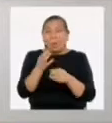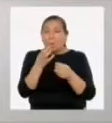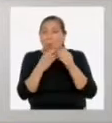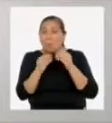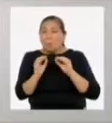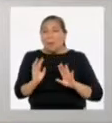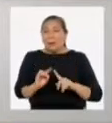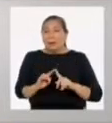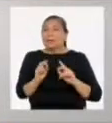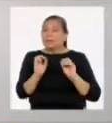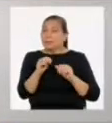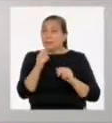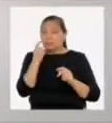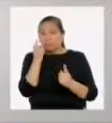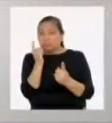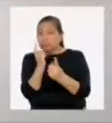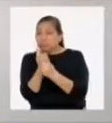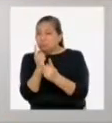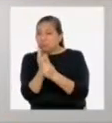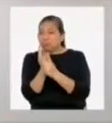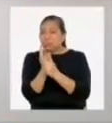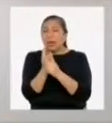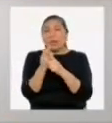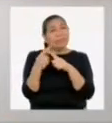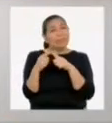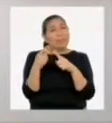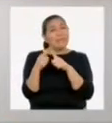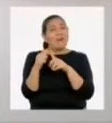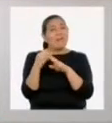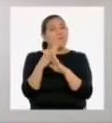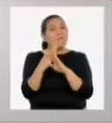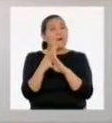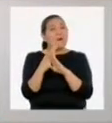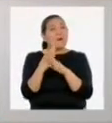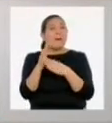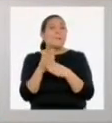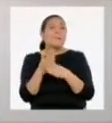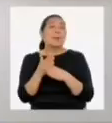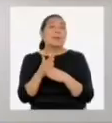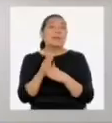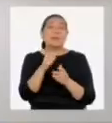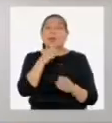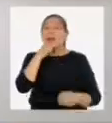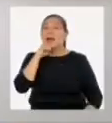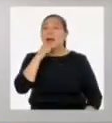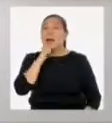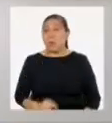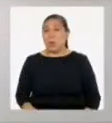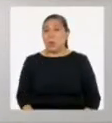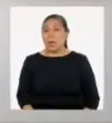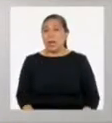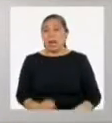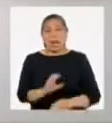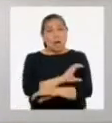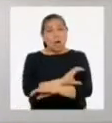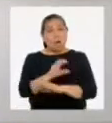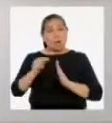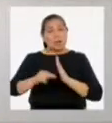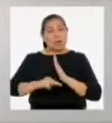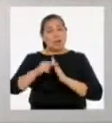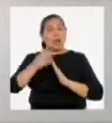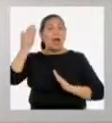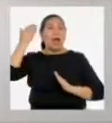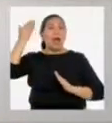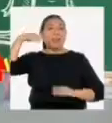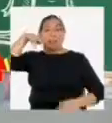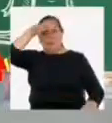estos tres programas hemos ido reconociendo las diversas formas de participación de las mujeres de la costa norte